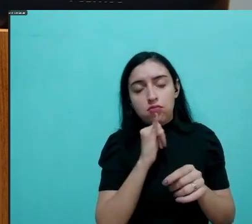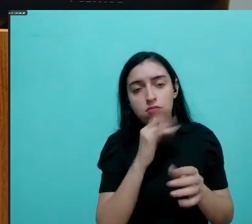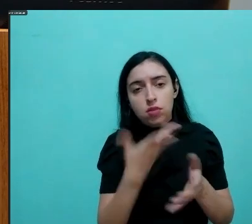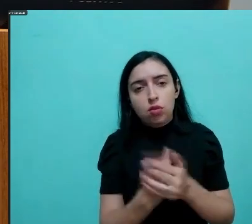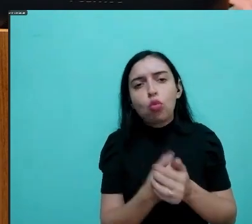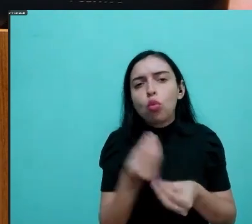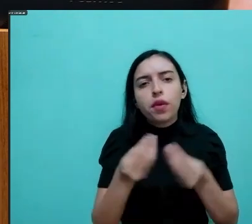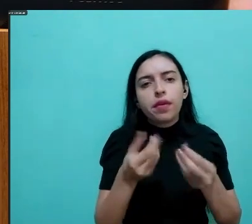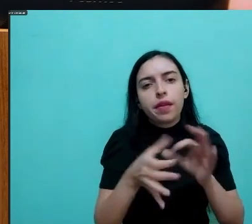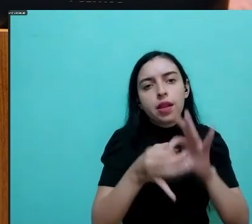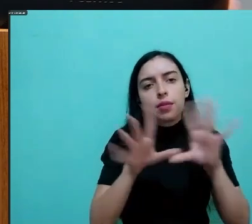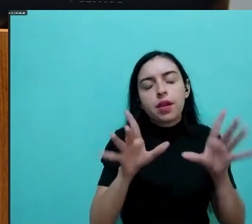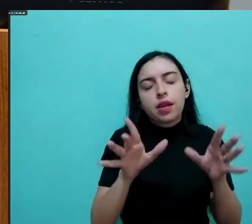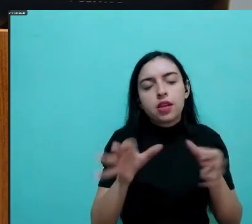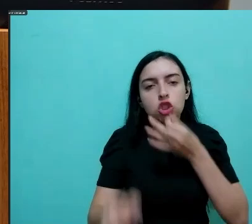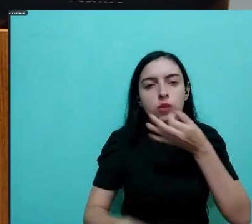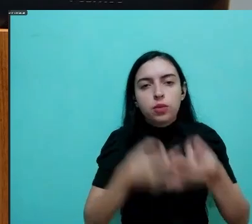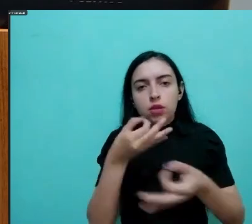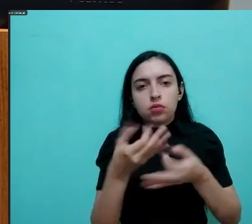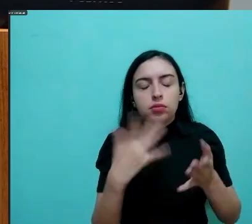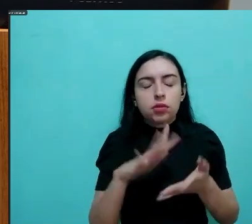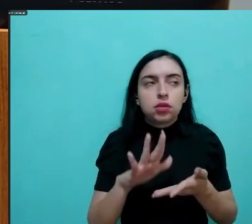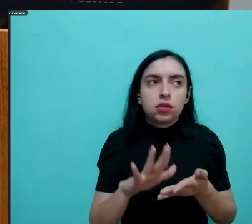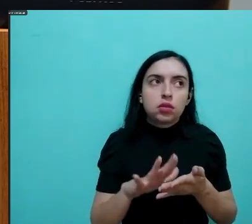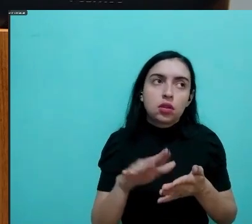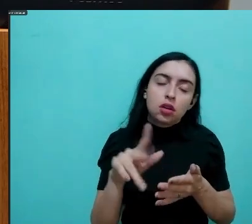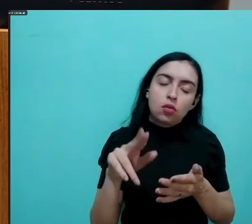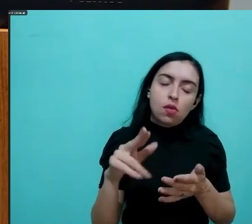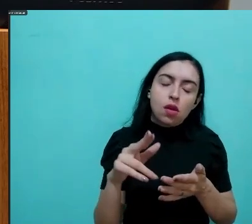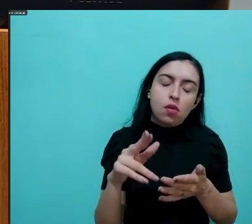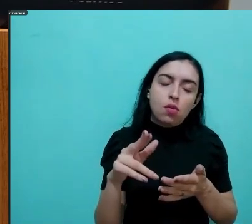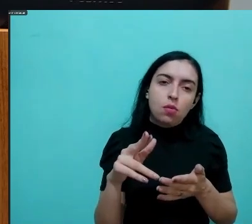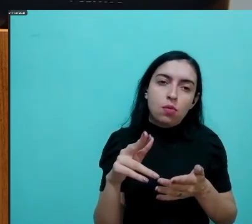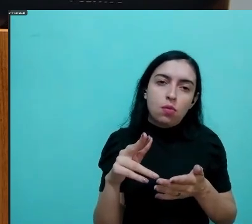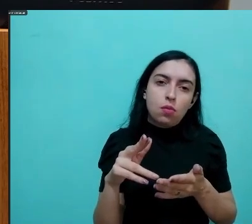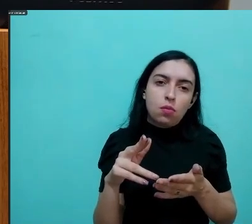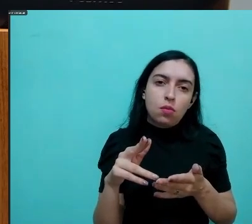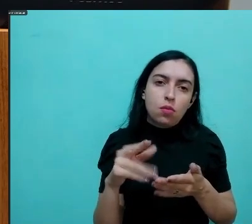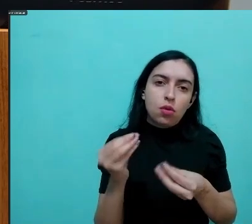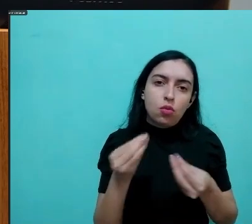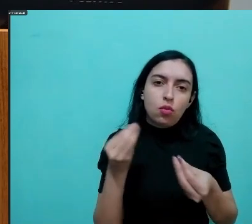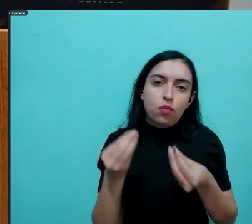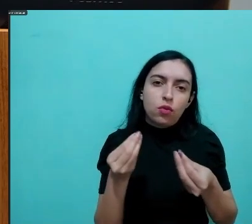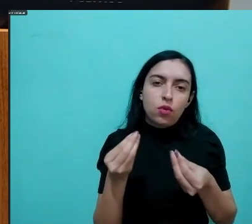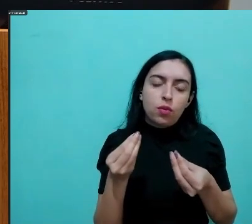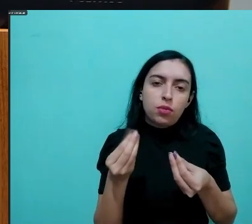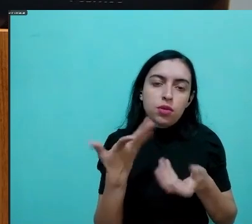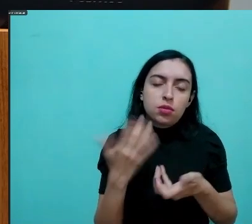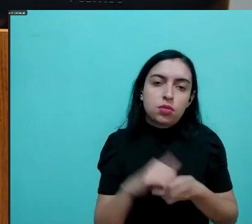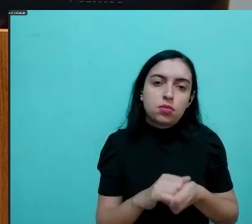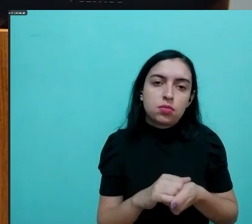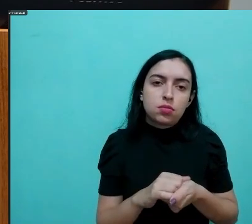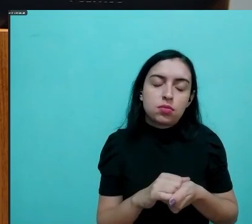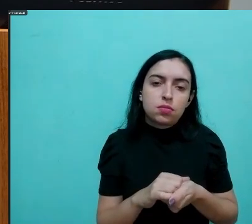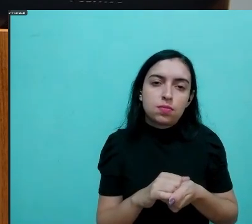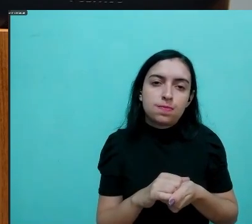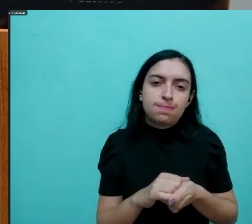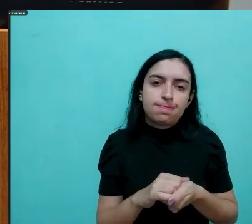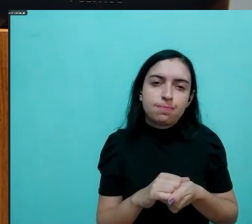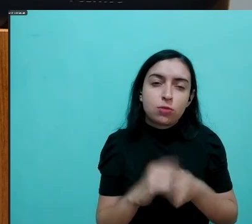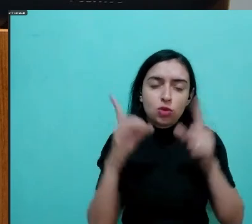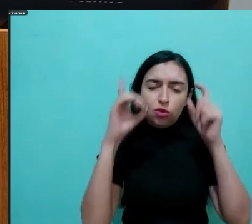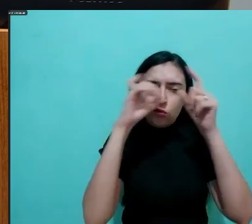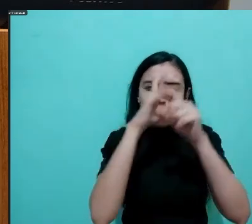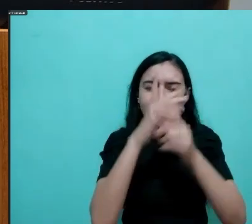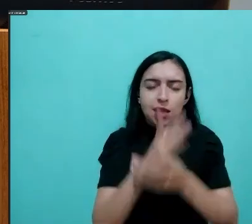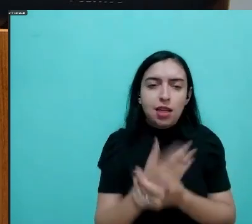expresión con nuestros teléfonos sobre las plataformas. Y hay una dificultad